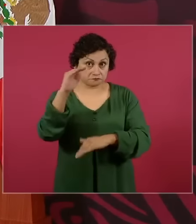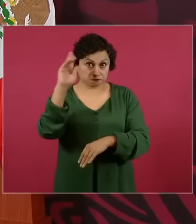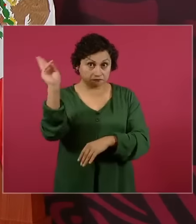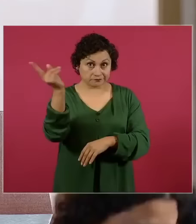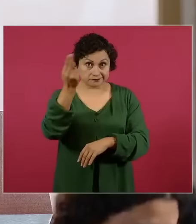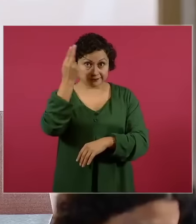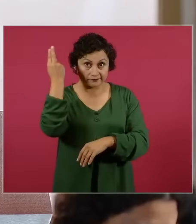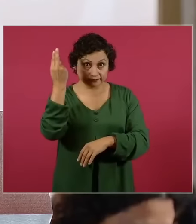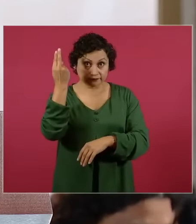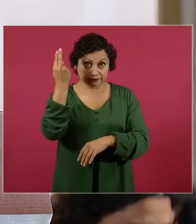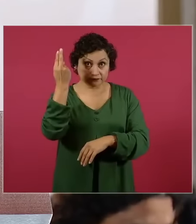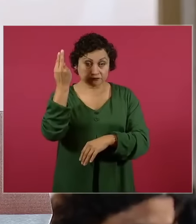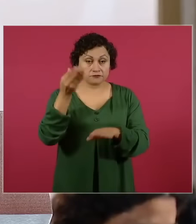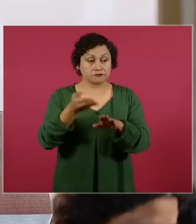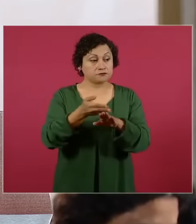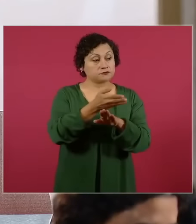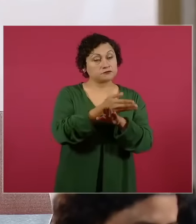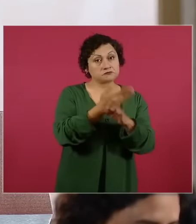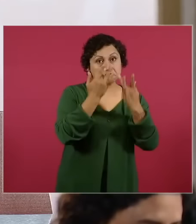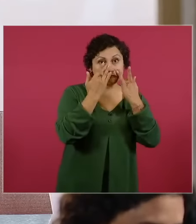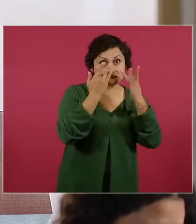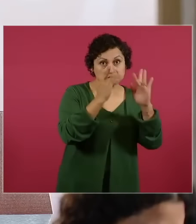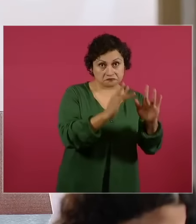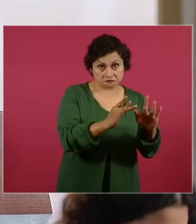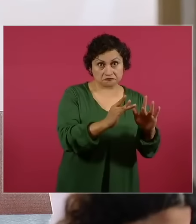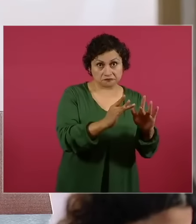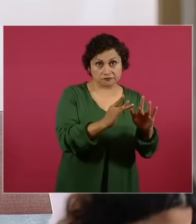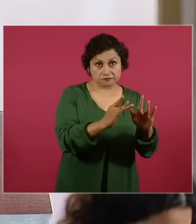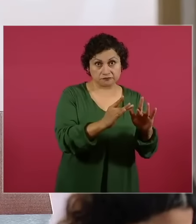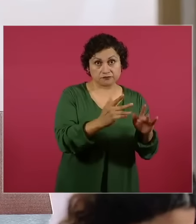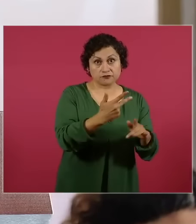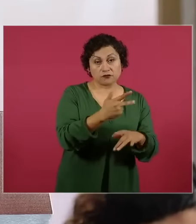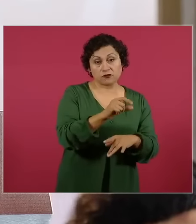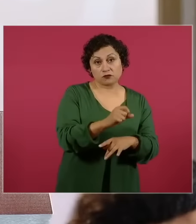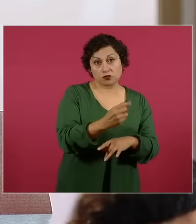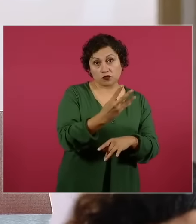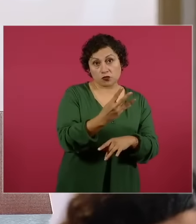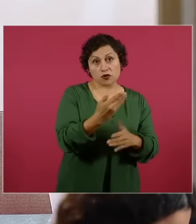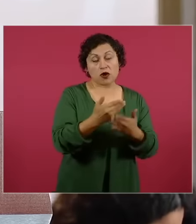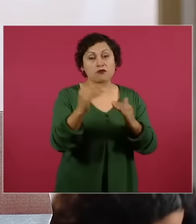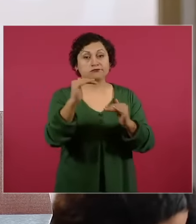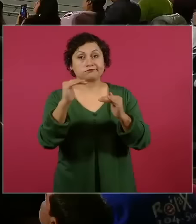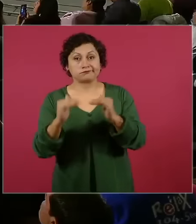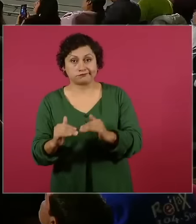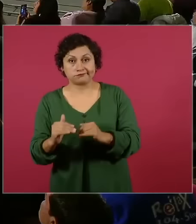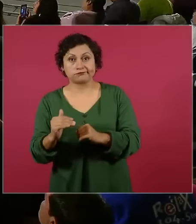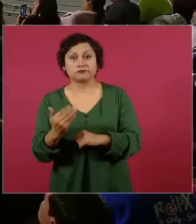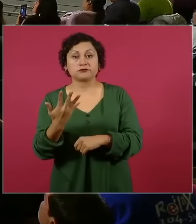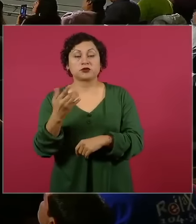en la deserción escolar fue de 8.4 a 5.3.